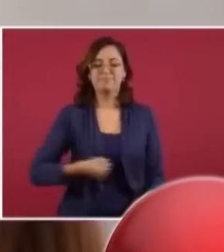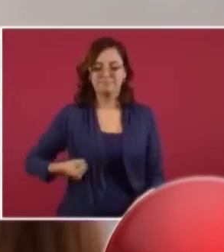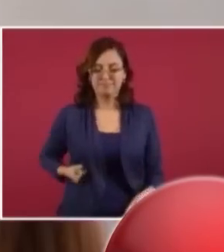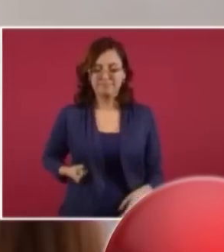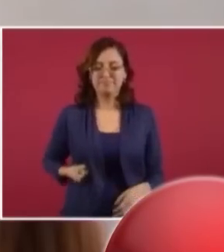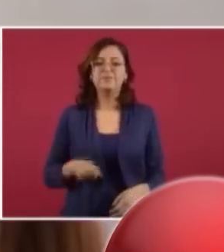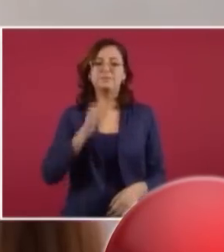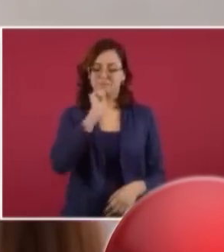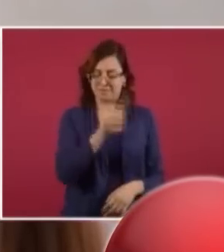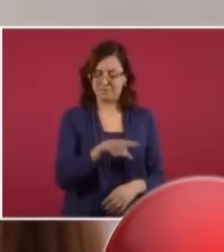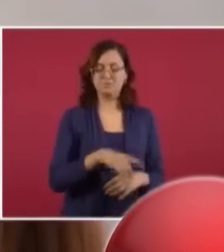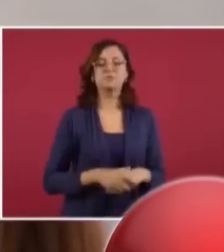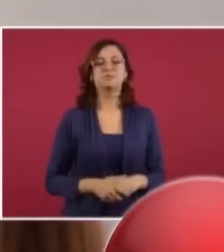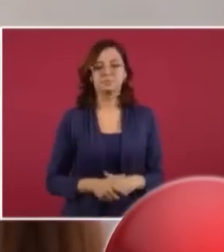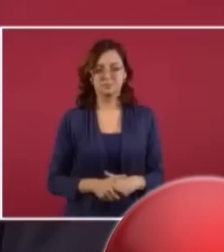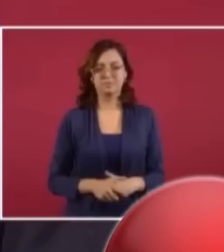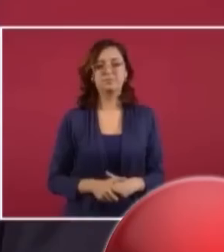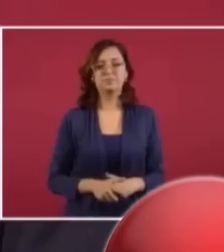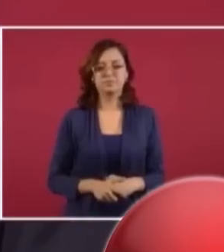incluido el INE.